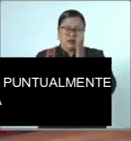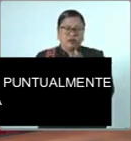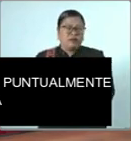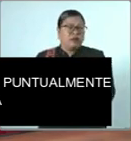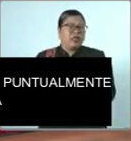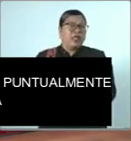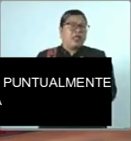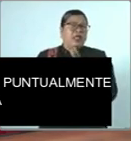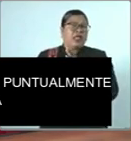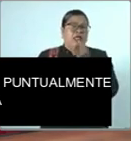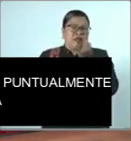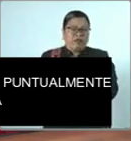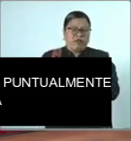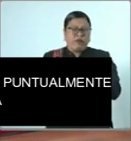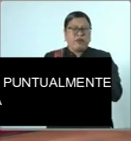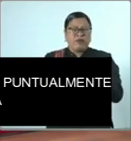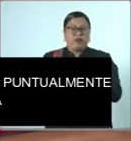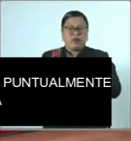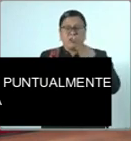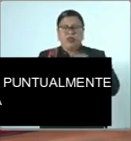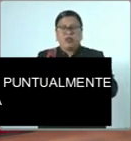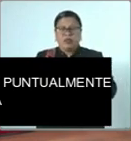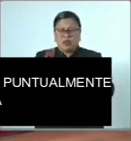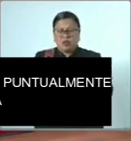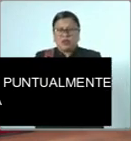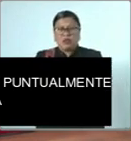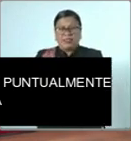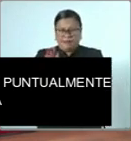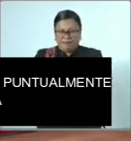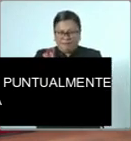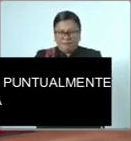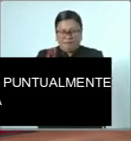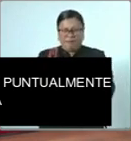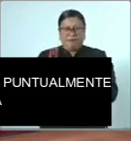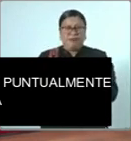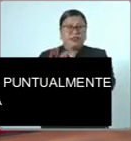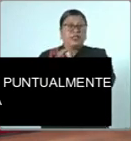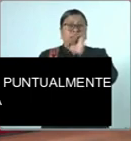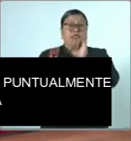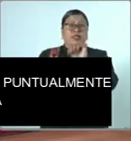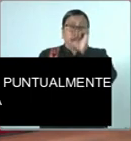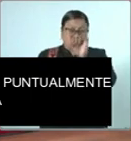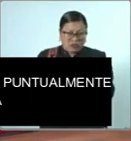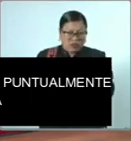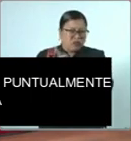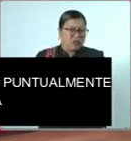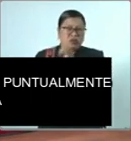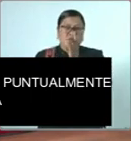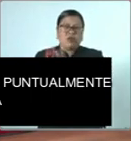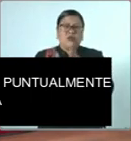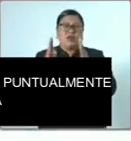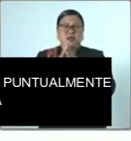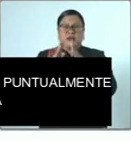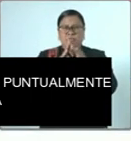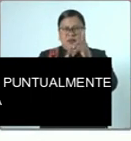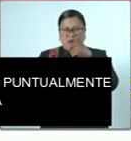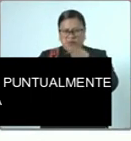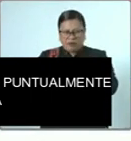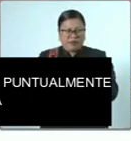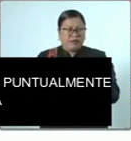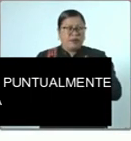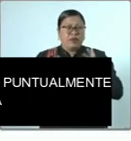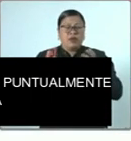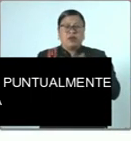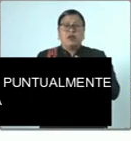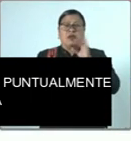una información de daños en energía eléctrica. En la Sierra Sur, solamente una vivienda afectada. En total